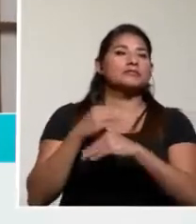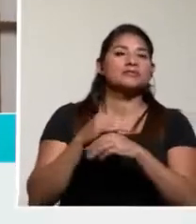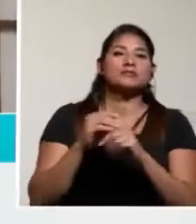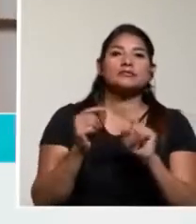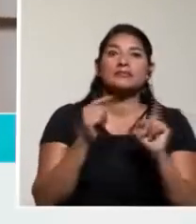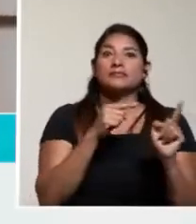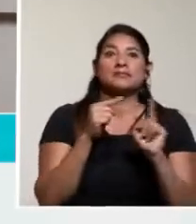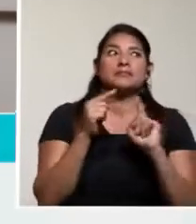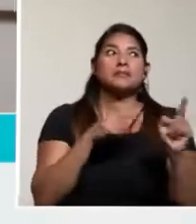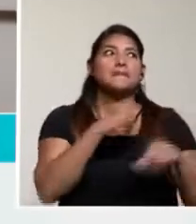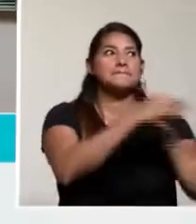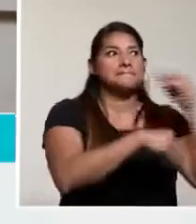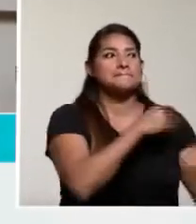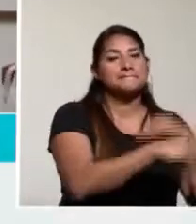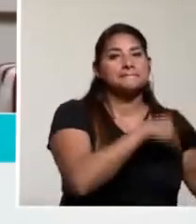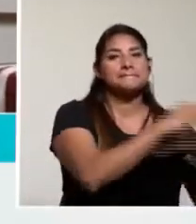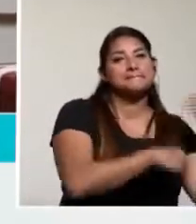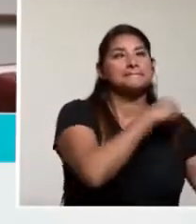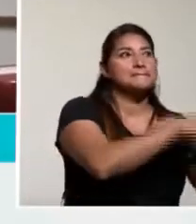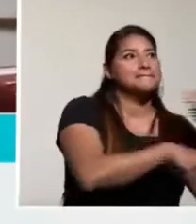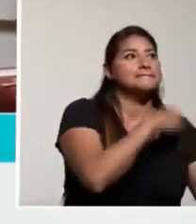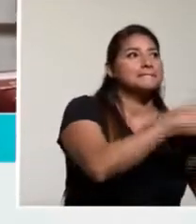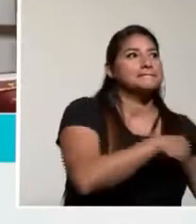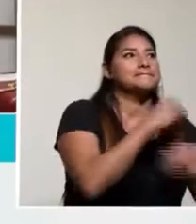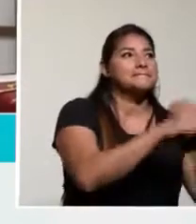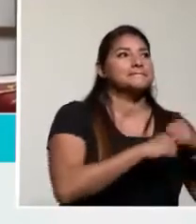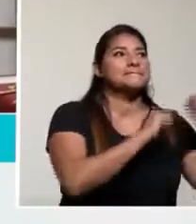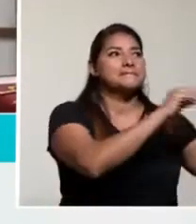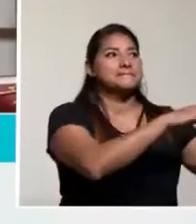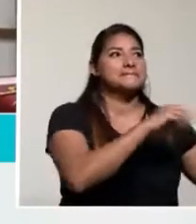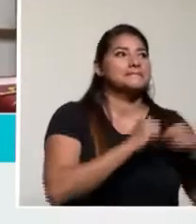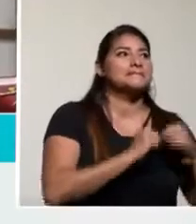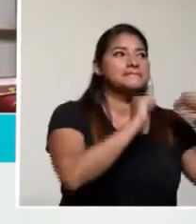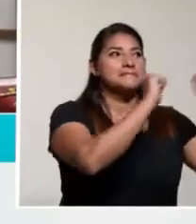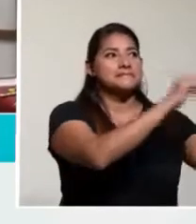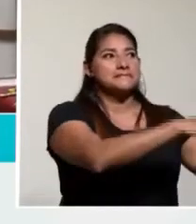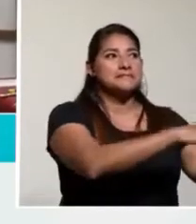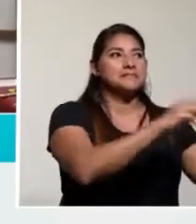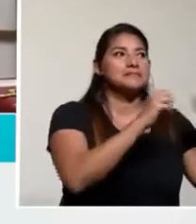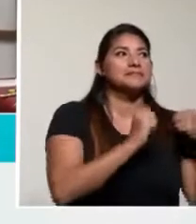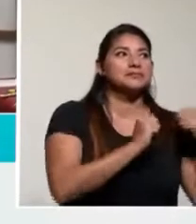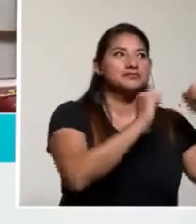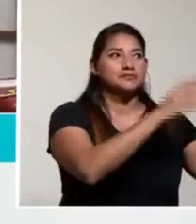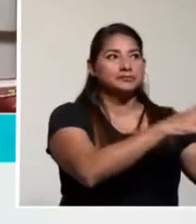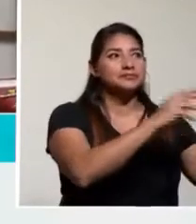¡Ya, ya! ¡Eso! ¡Vieron mi pista con los ojos!